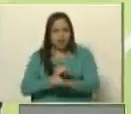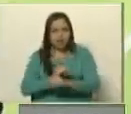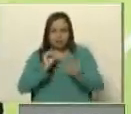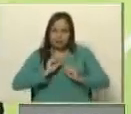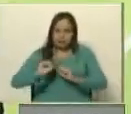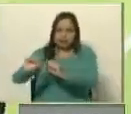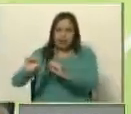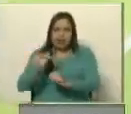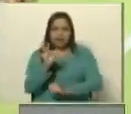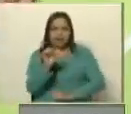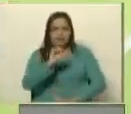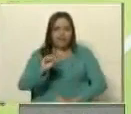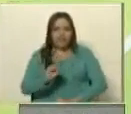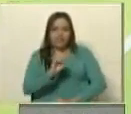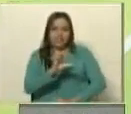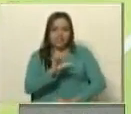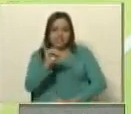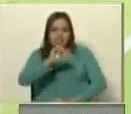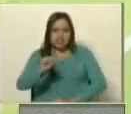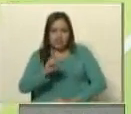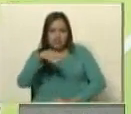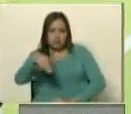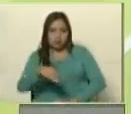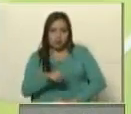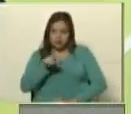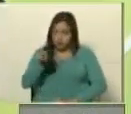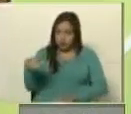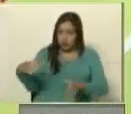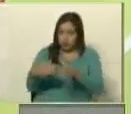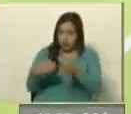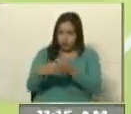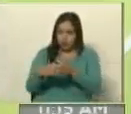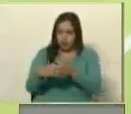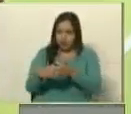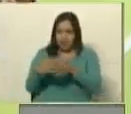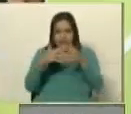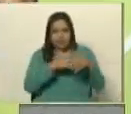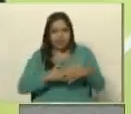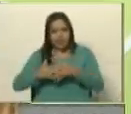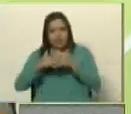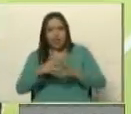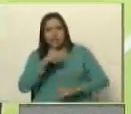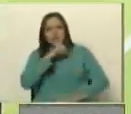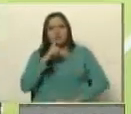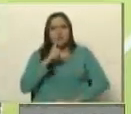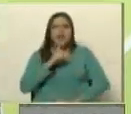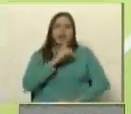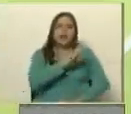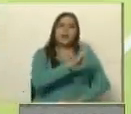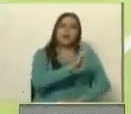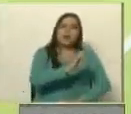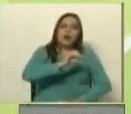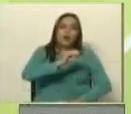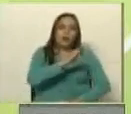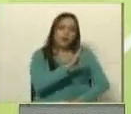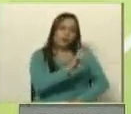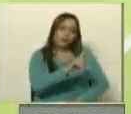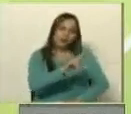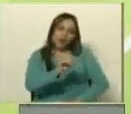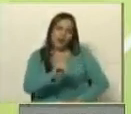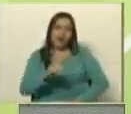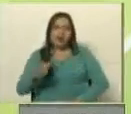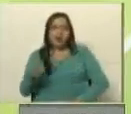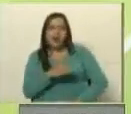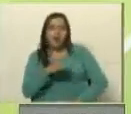el fascismo, contra la mediática. En el caso de tu organización, me dices, en los Estados Unidos se llama People Forum. Sí. ¿Cuál es el trabajo de asistencia para que nos puedan